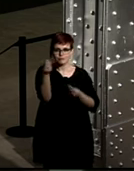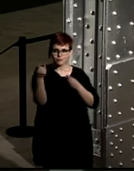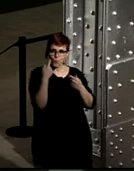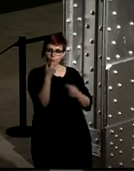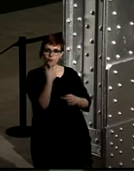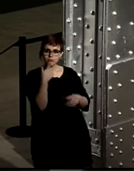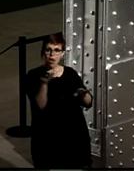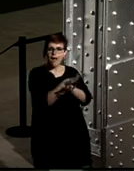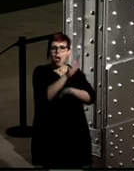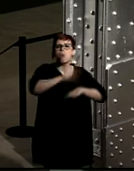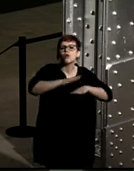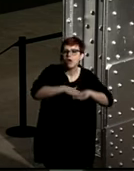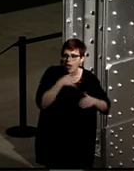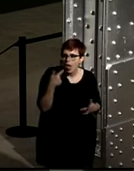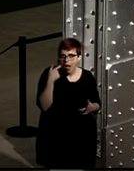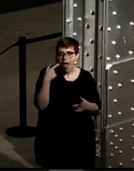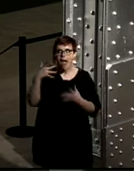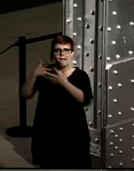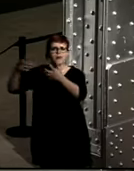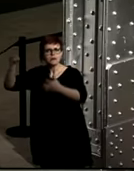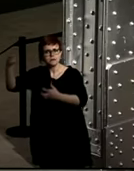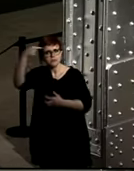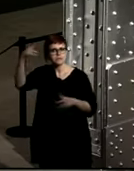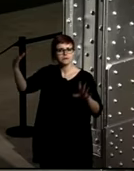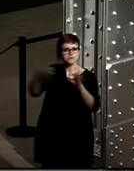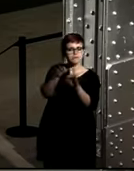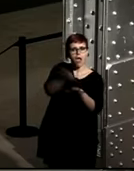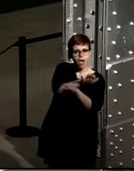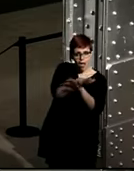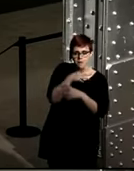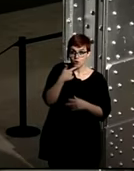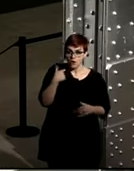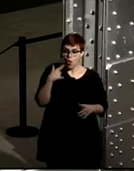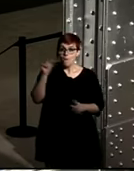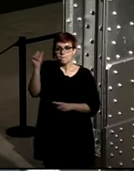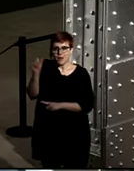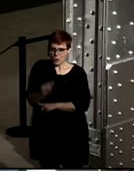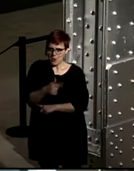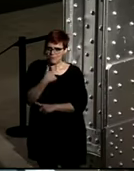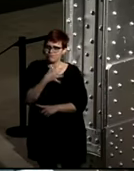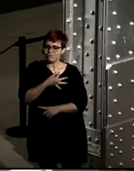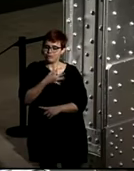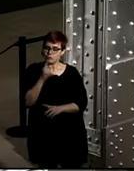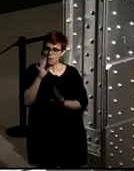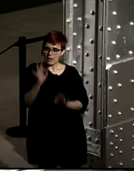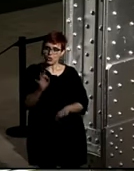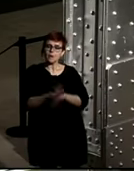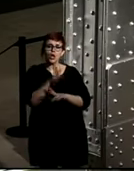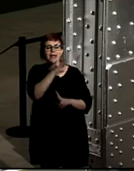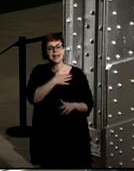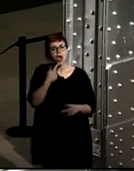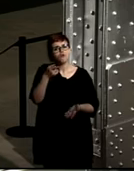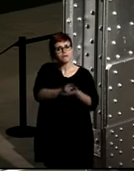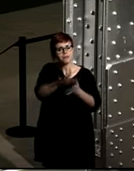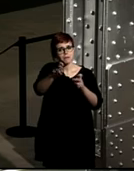por dónde, ¿no? Lo que funciona incluso, y lo que no. Con una película te arriesgas infinitamente más, pero yo sí quería comentar, hablando de nuevo del Festival